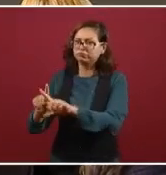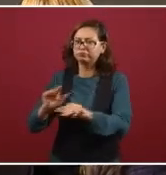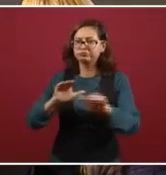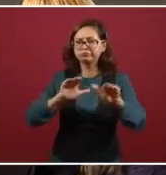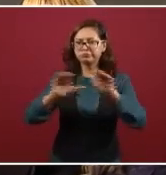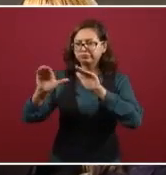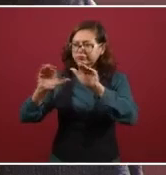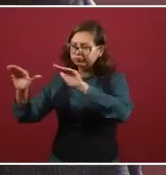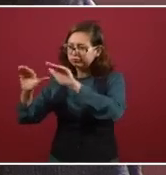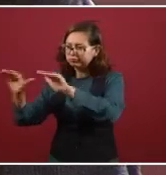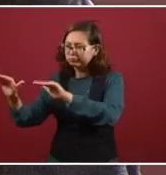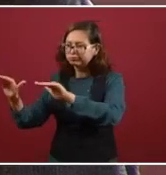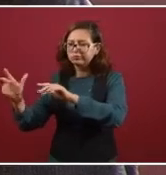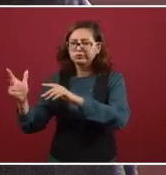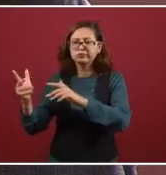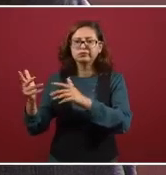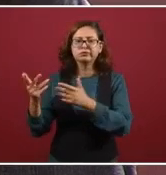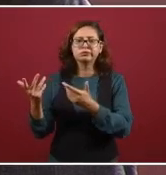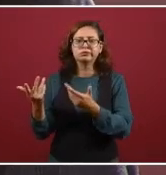quienes